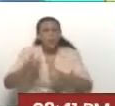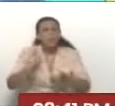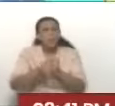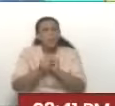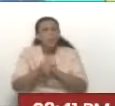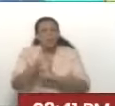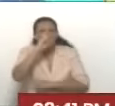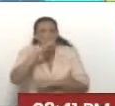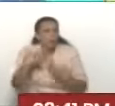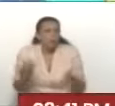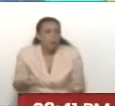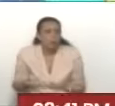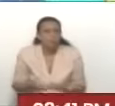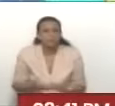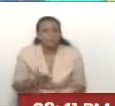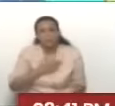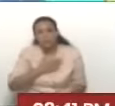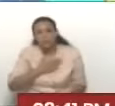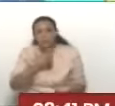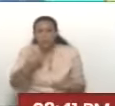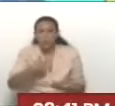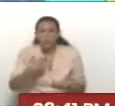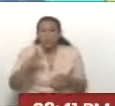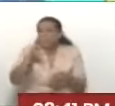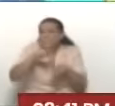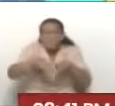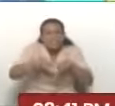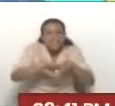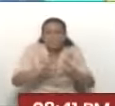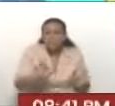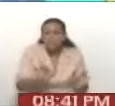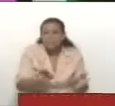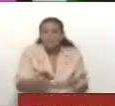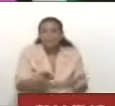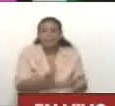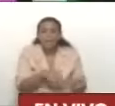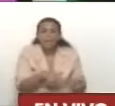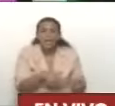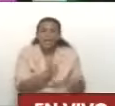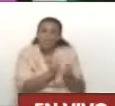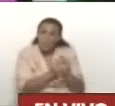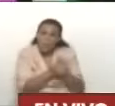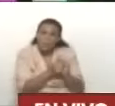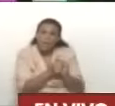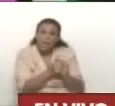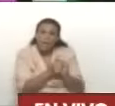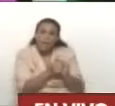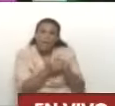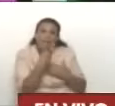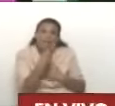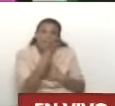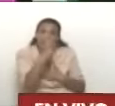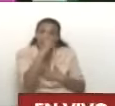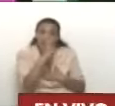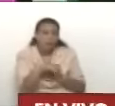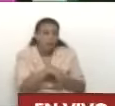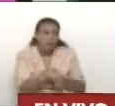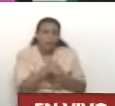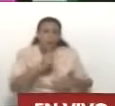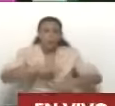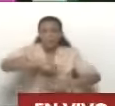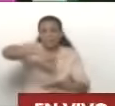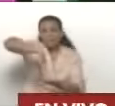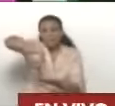deporte? Bueno, desde muy pequeña. Empecé en los deportes como tal a partir de los 3 años, con gimnasia